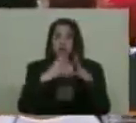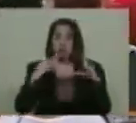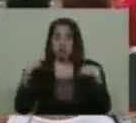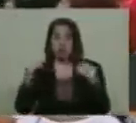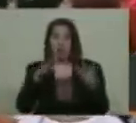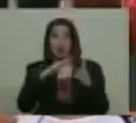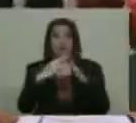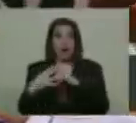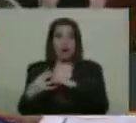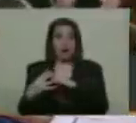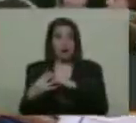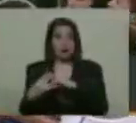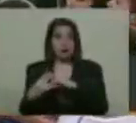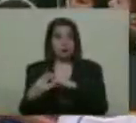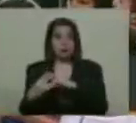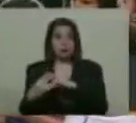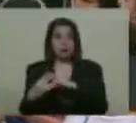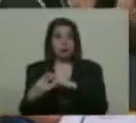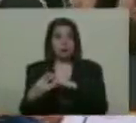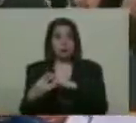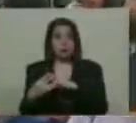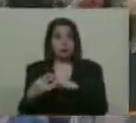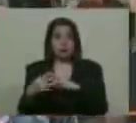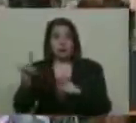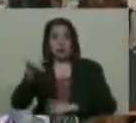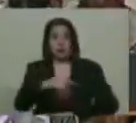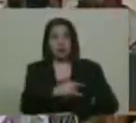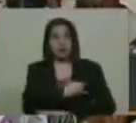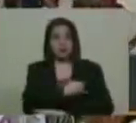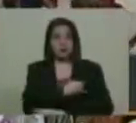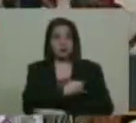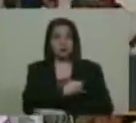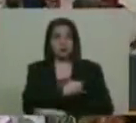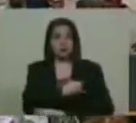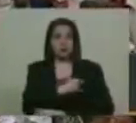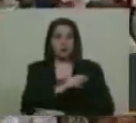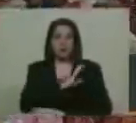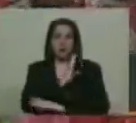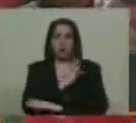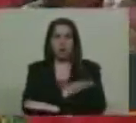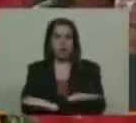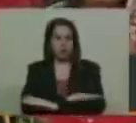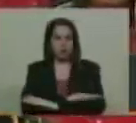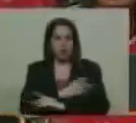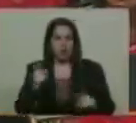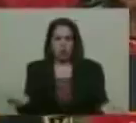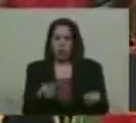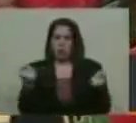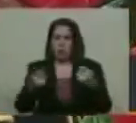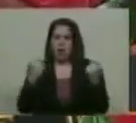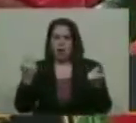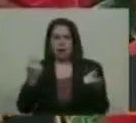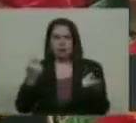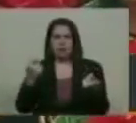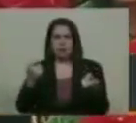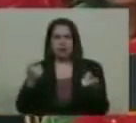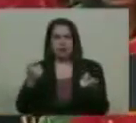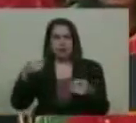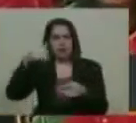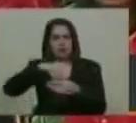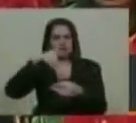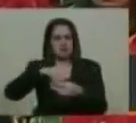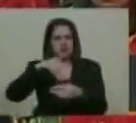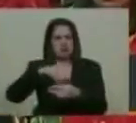urbanismo, de las universidades. Un poderoso comando de campaña de las mujeres. Se va a llamar